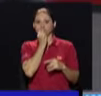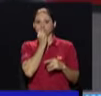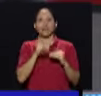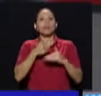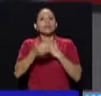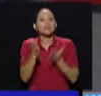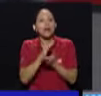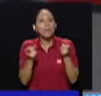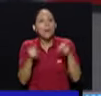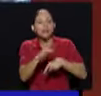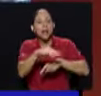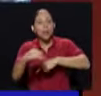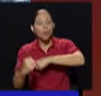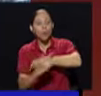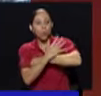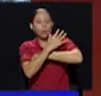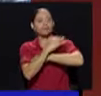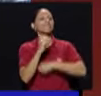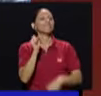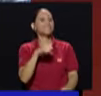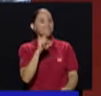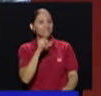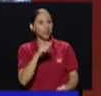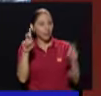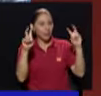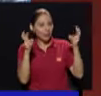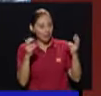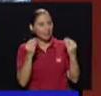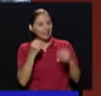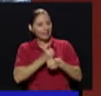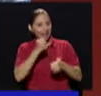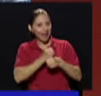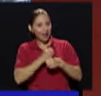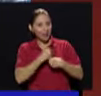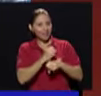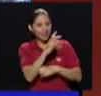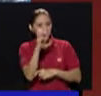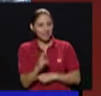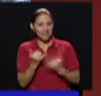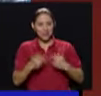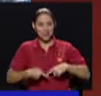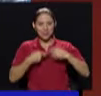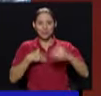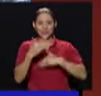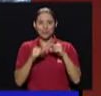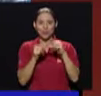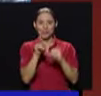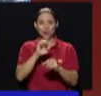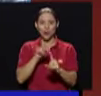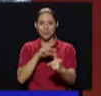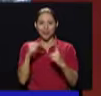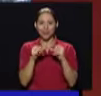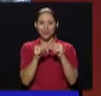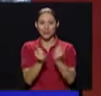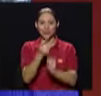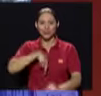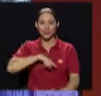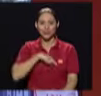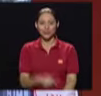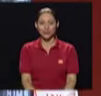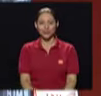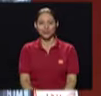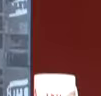tsunami. Por supuesto, sí. Uno de los temas en los que tenemos bastante trabajo que hacer en Costa Rica. Vamos a una pausa, ya regresamos aquí con una mirada.